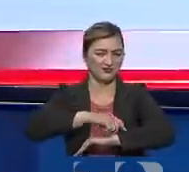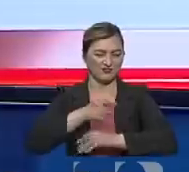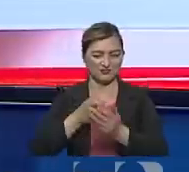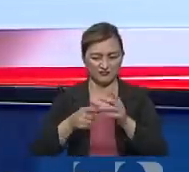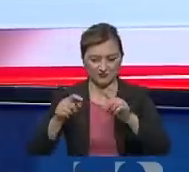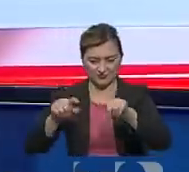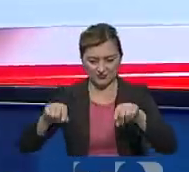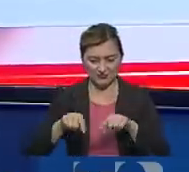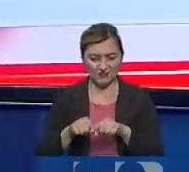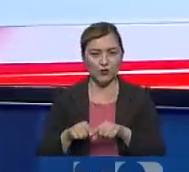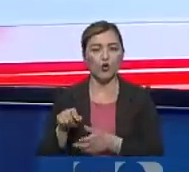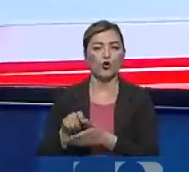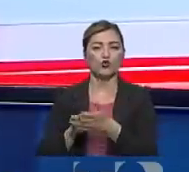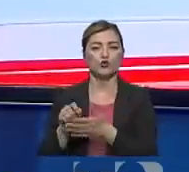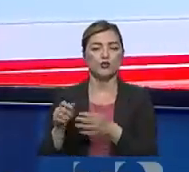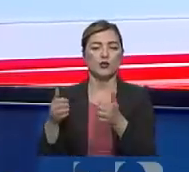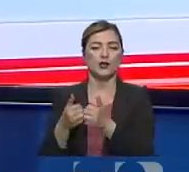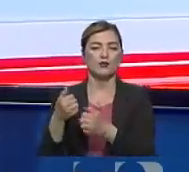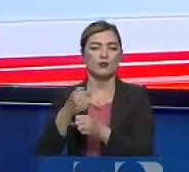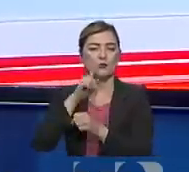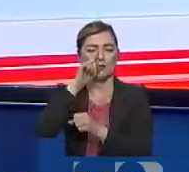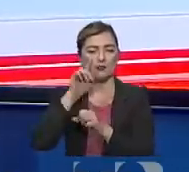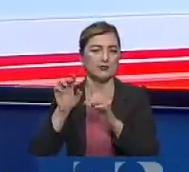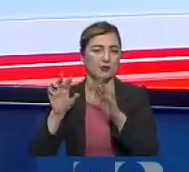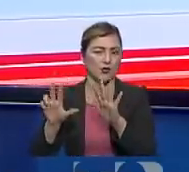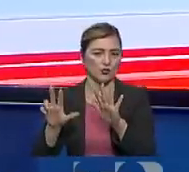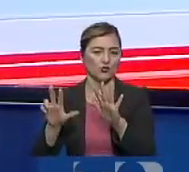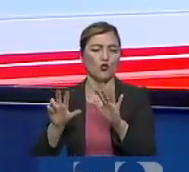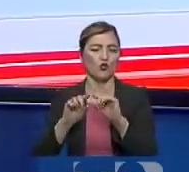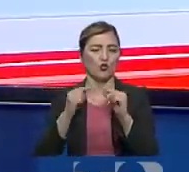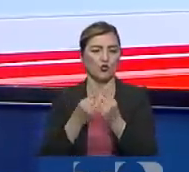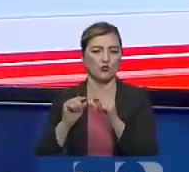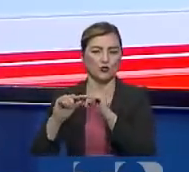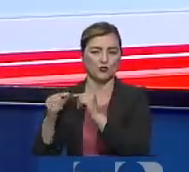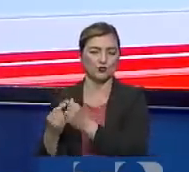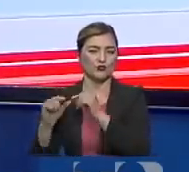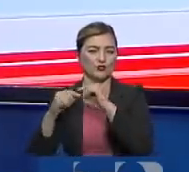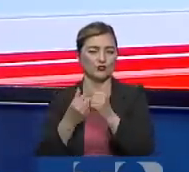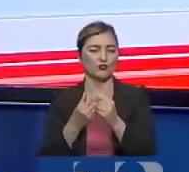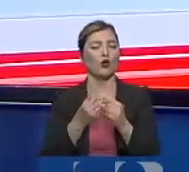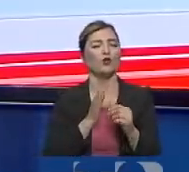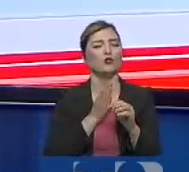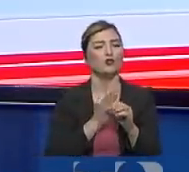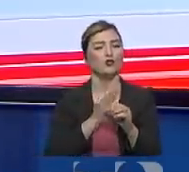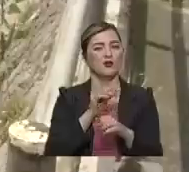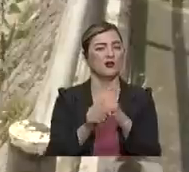contratado 8 cuadrillas más. La iniciativa es que en el primer trimestre del año se intervenga en toda la ciudad con ayuda de la empresa